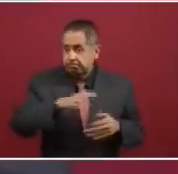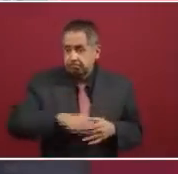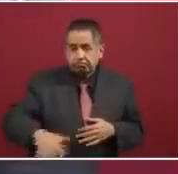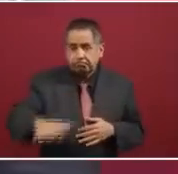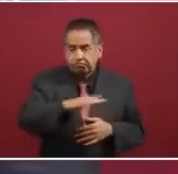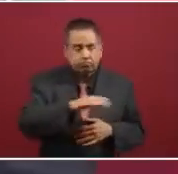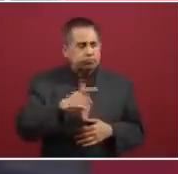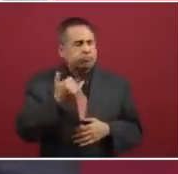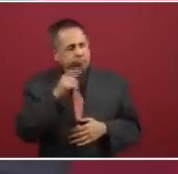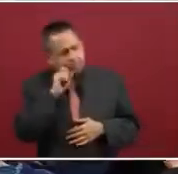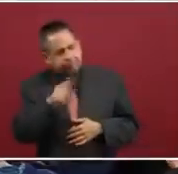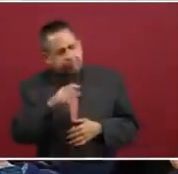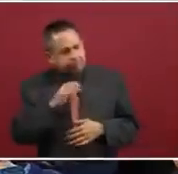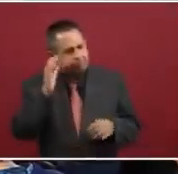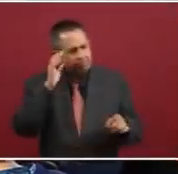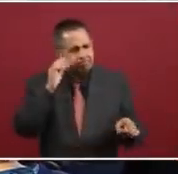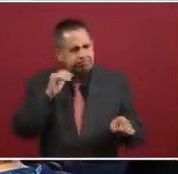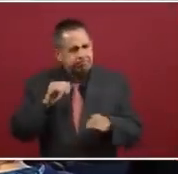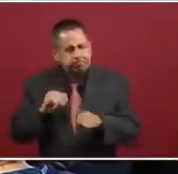escuchando